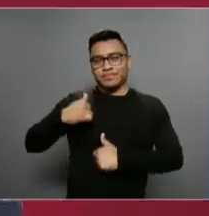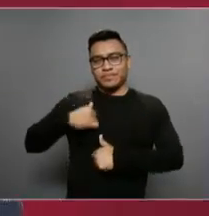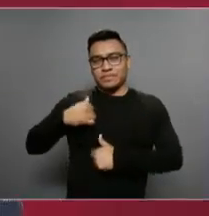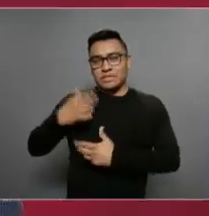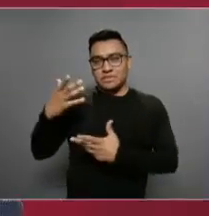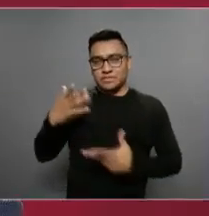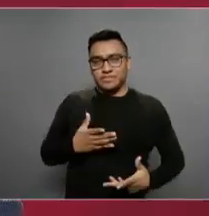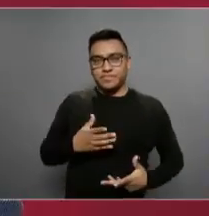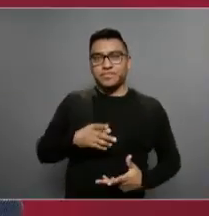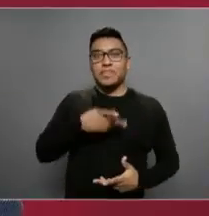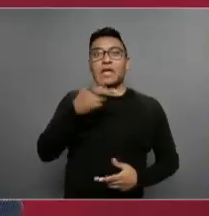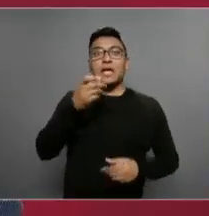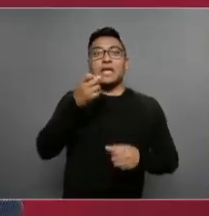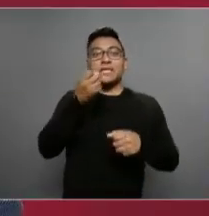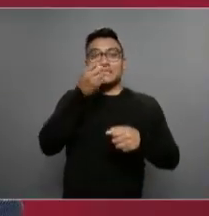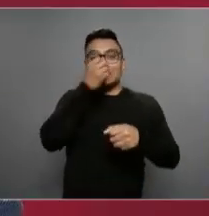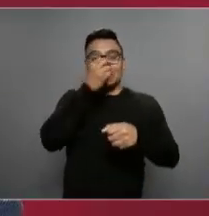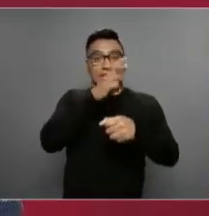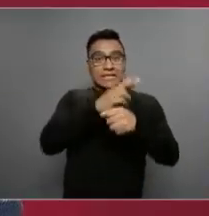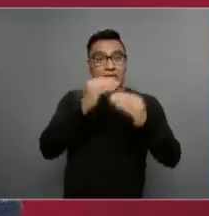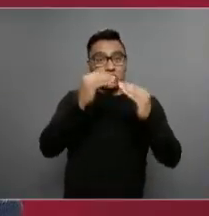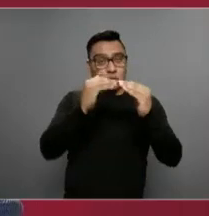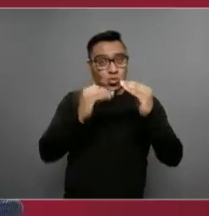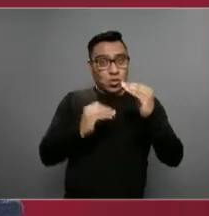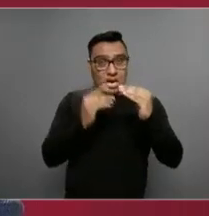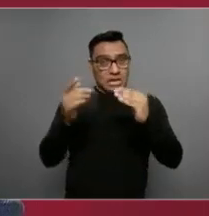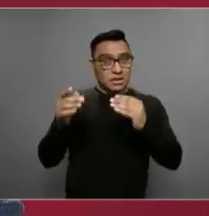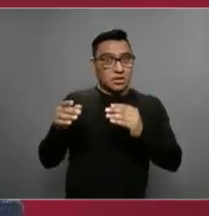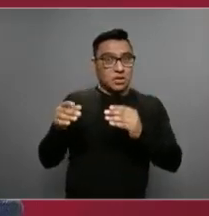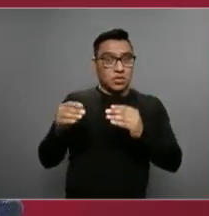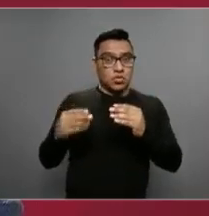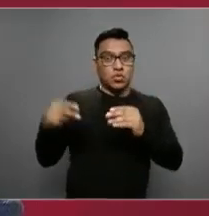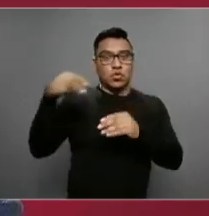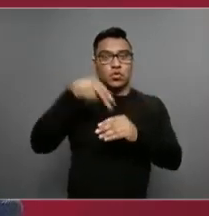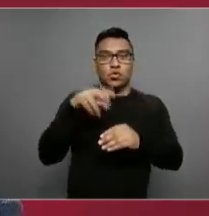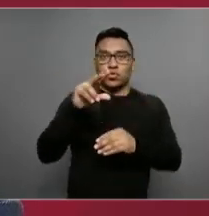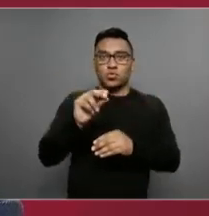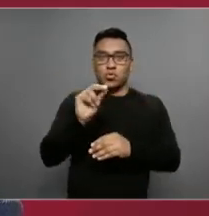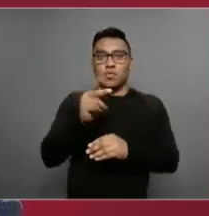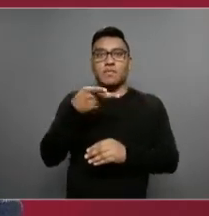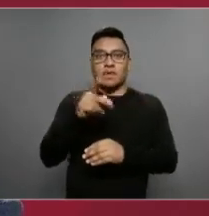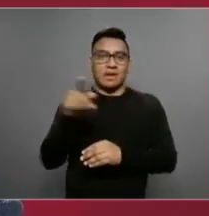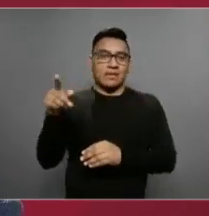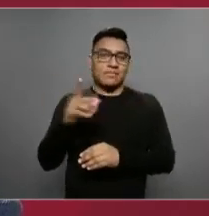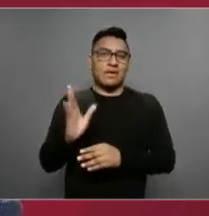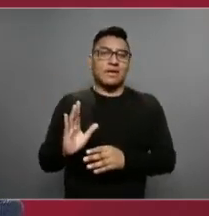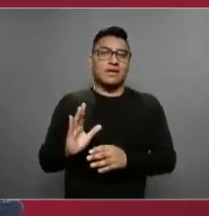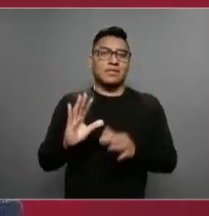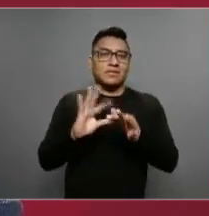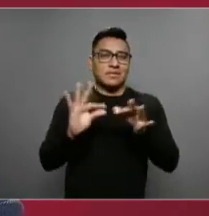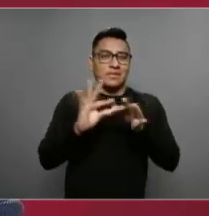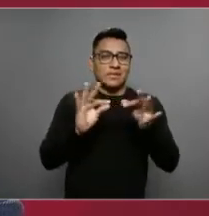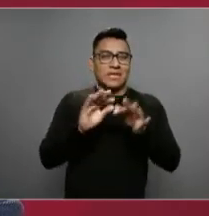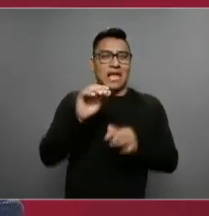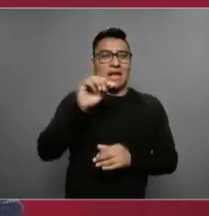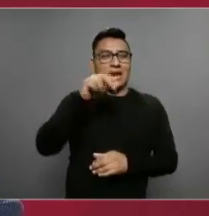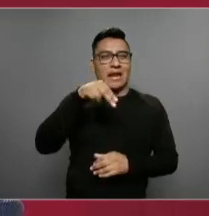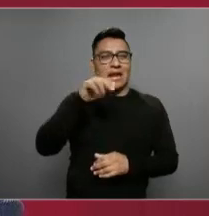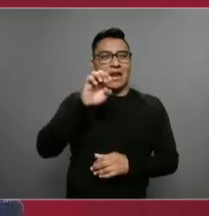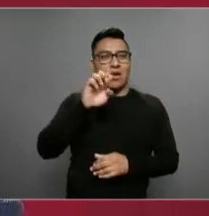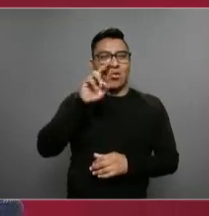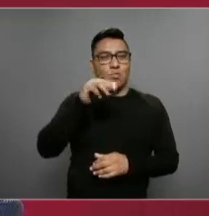no se ha sumado el subsecretario. Como informábamos hace unos momentos, pues él había dicho que iba a hablar de la neumonía típica. Hasta esos